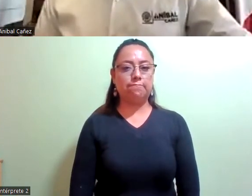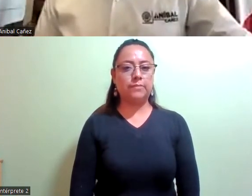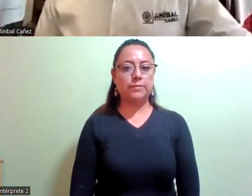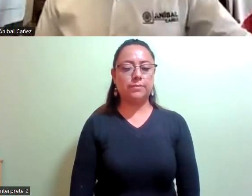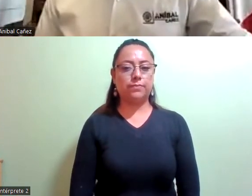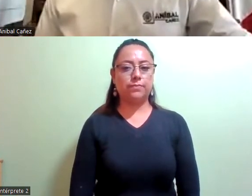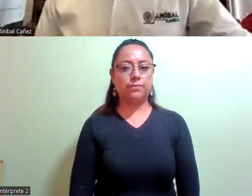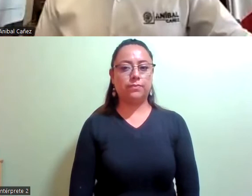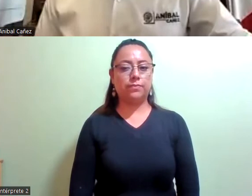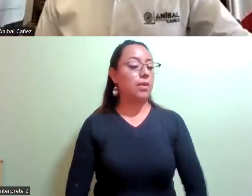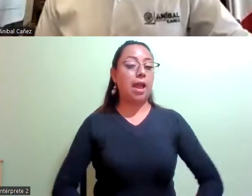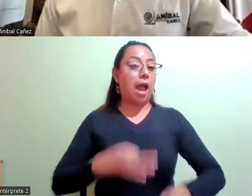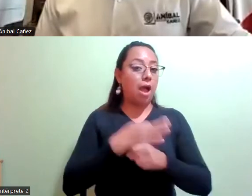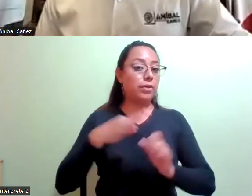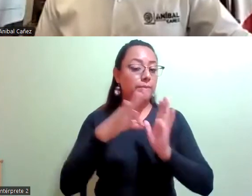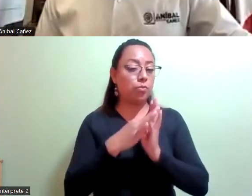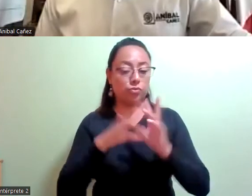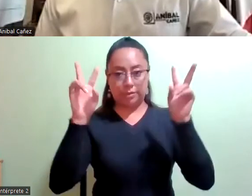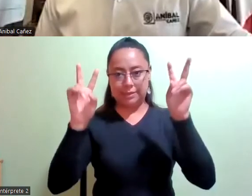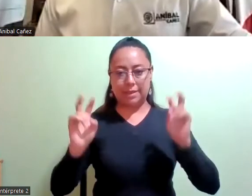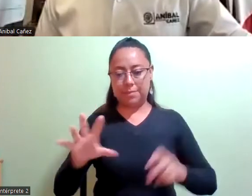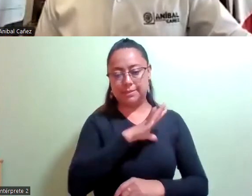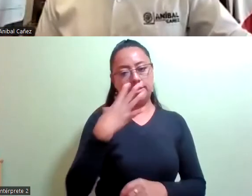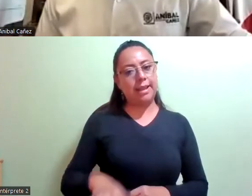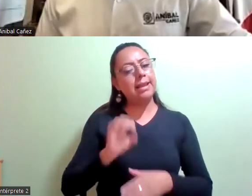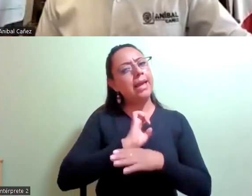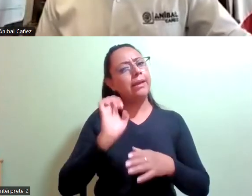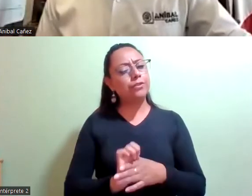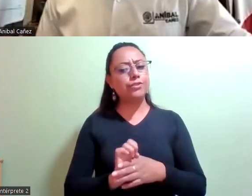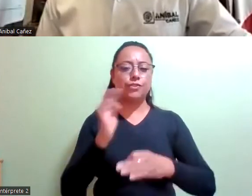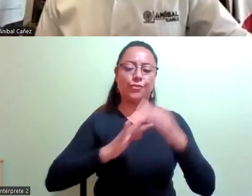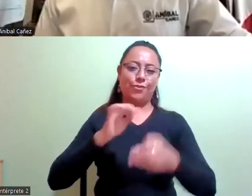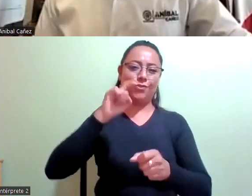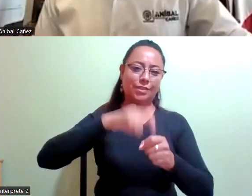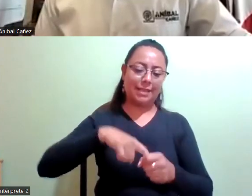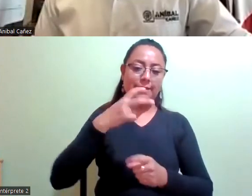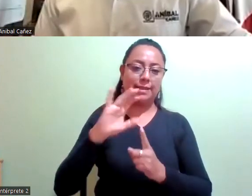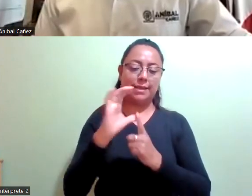Encontrándonos en el punto de asuntos generales, está a consideración de las y los integrantes de esta comisión